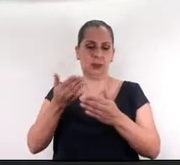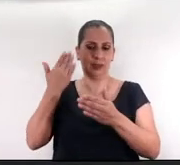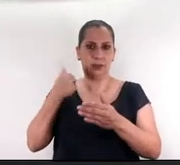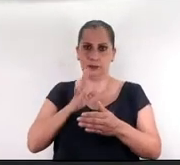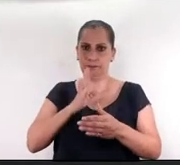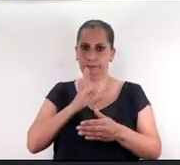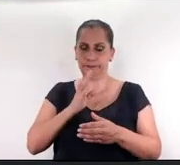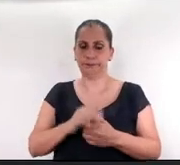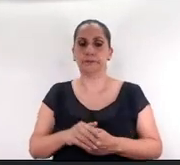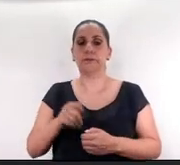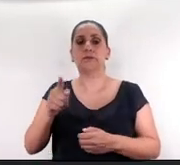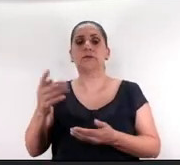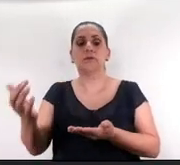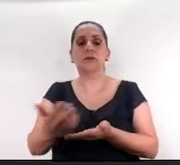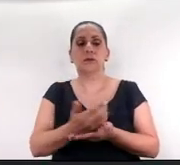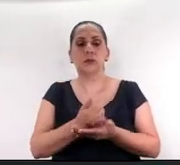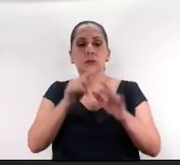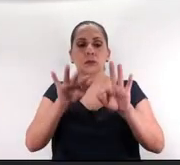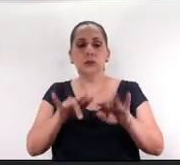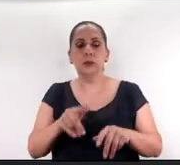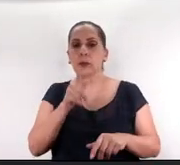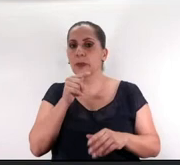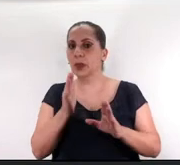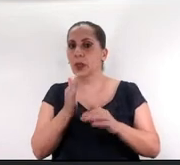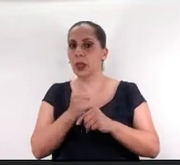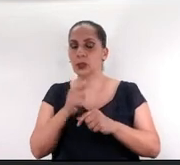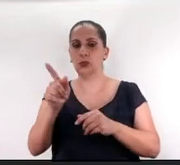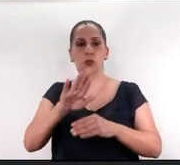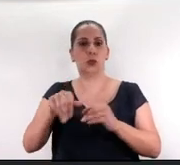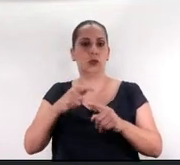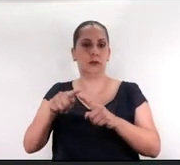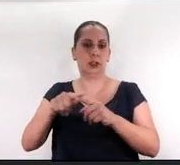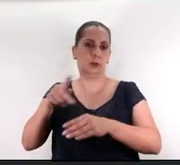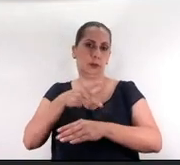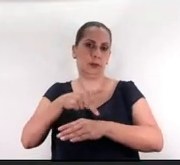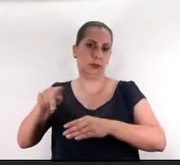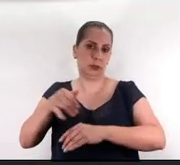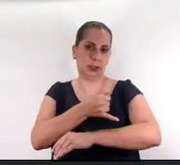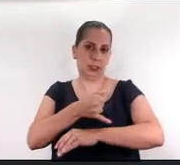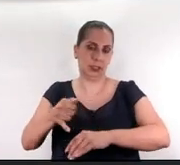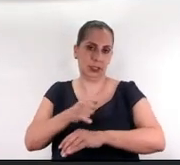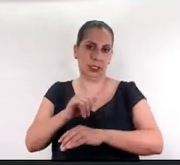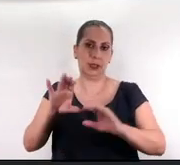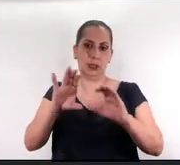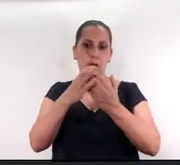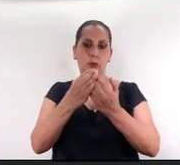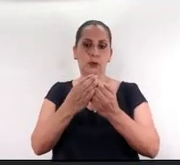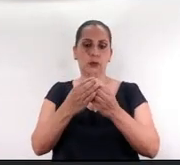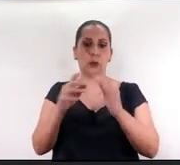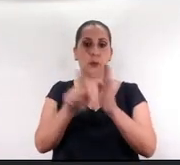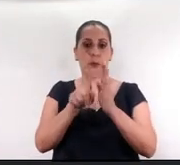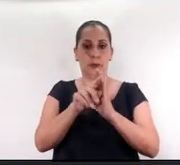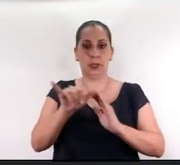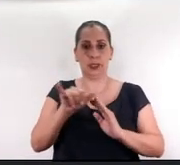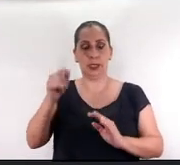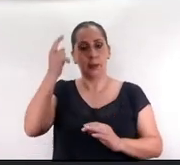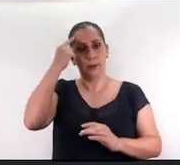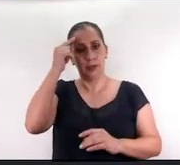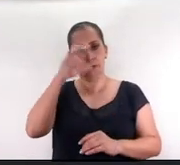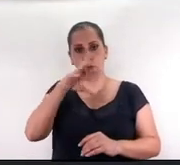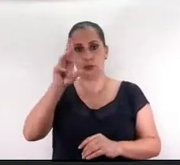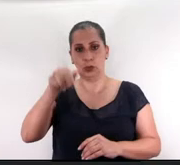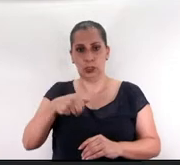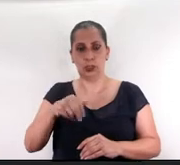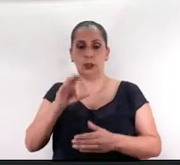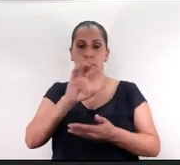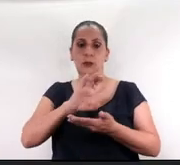Este insumo técnico fue elaborado por los profesionales de las ingenierías y de la arquitectura de la Comisión Paritaria Pensar en Costa Rica del Colegio Federado